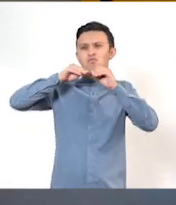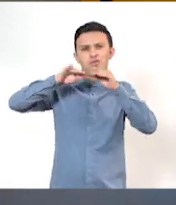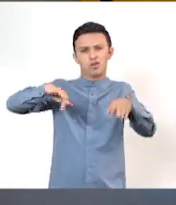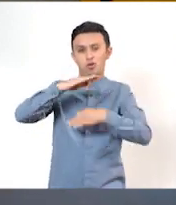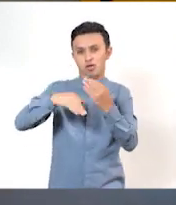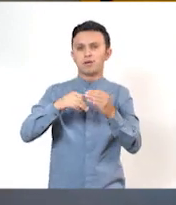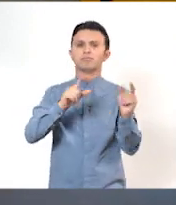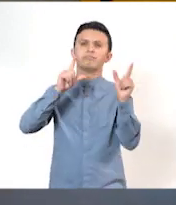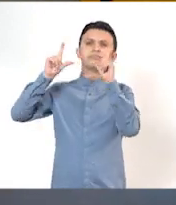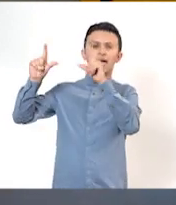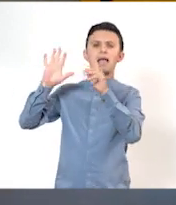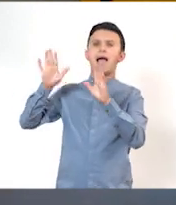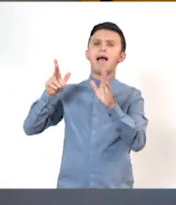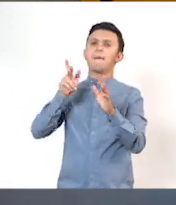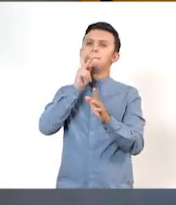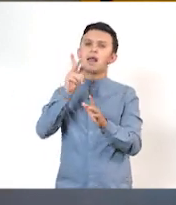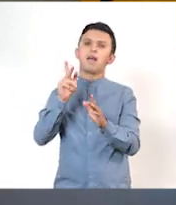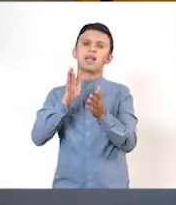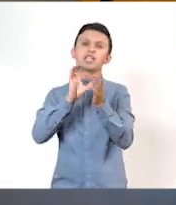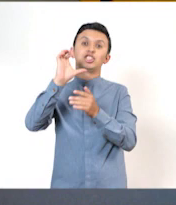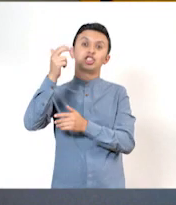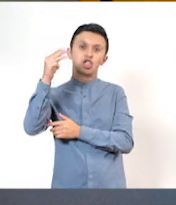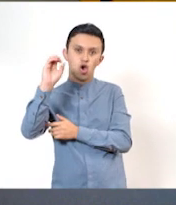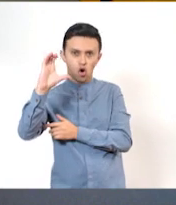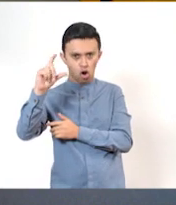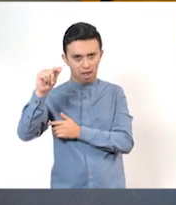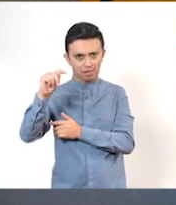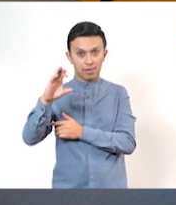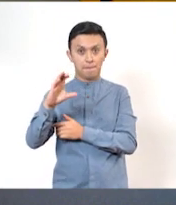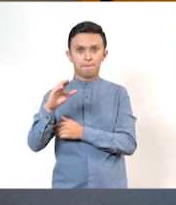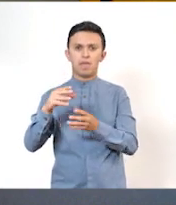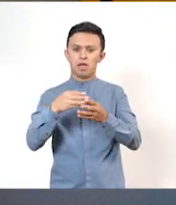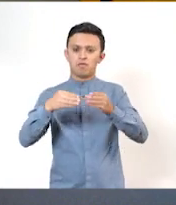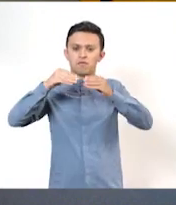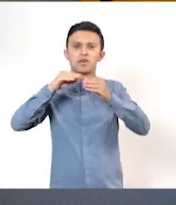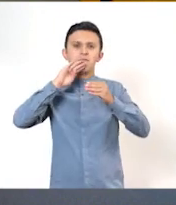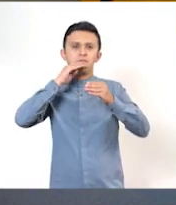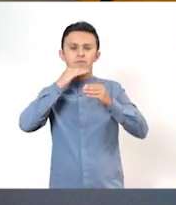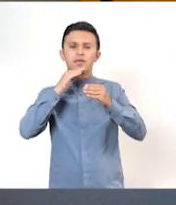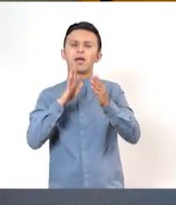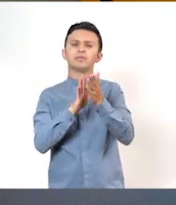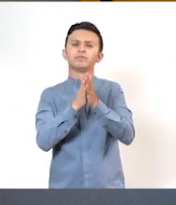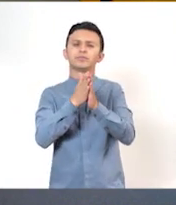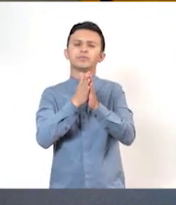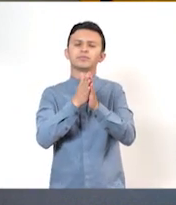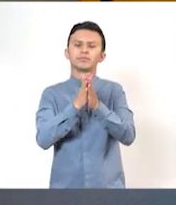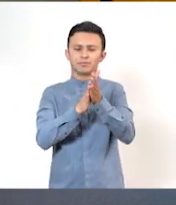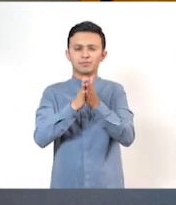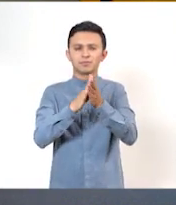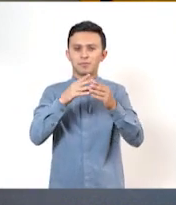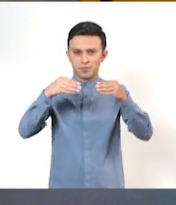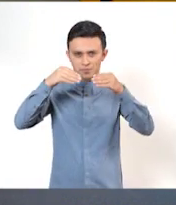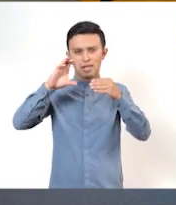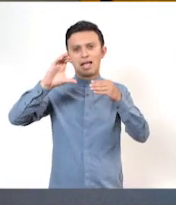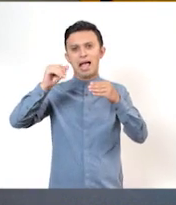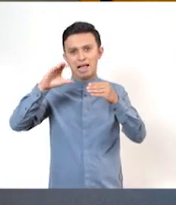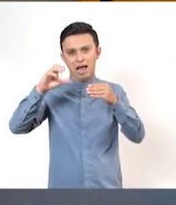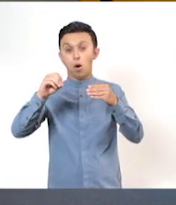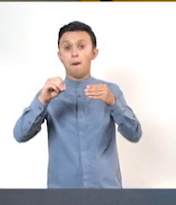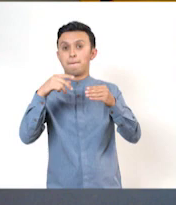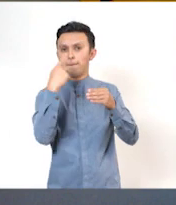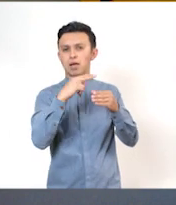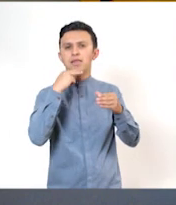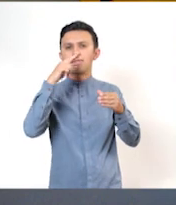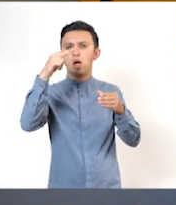ya colgada la palabra chocolate. Es cierto. Pero bueno, el cacao, que por cierto es una palabra náhuatl, y en diversas comunidades se prepara